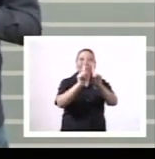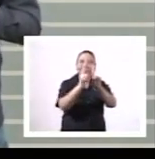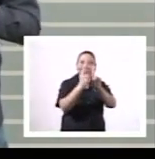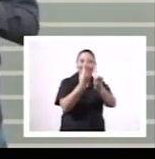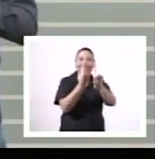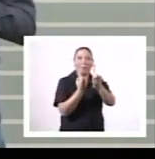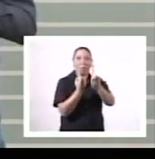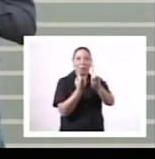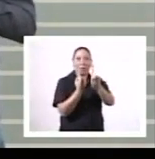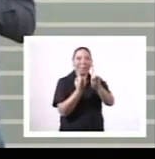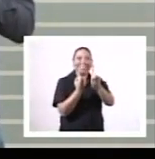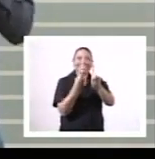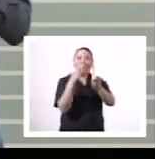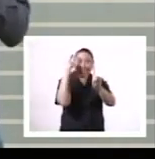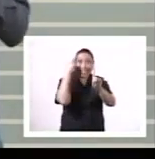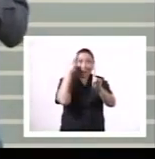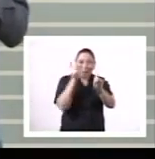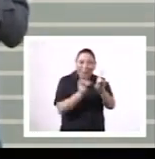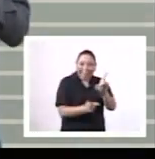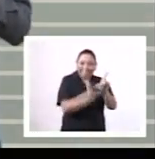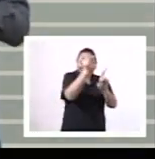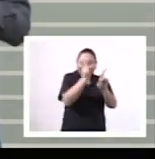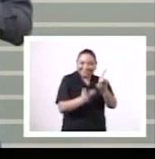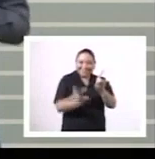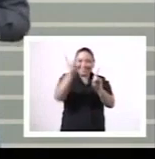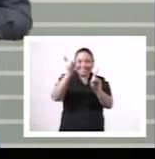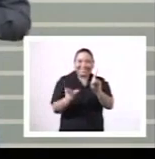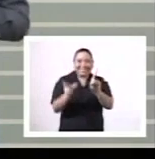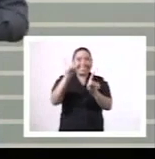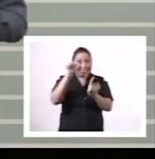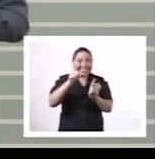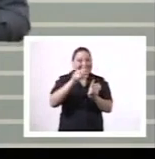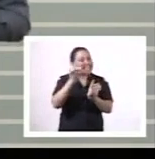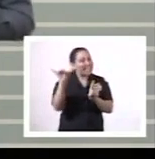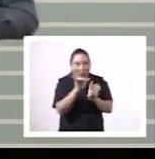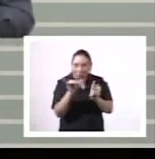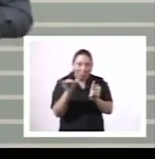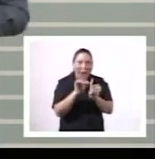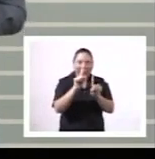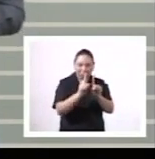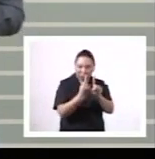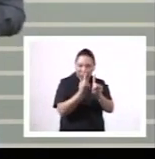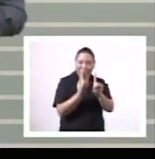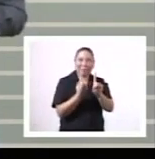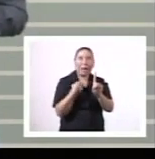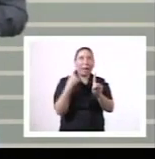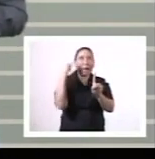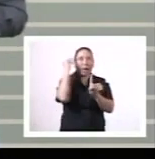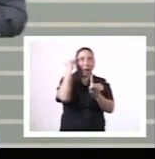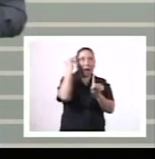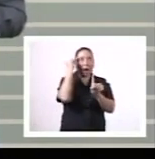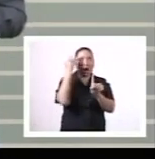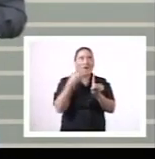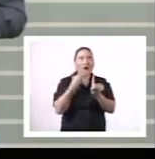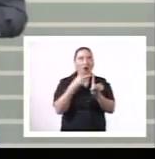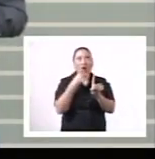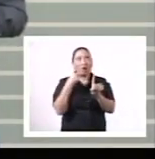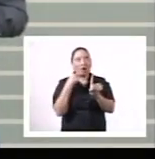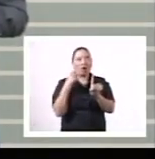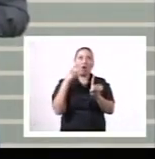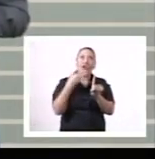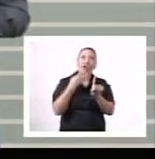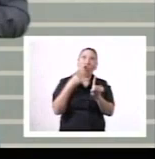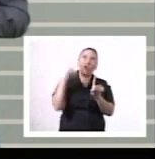que le diga qué color está. ¡Qué difícil! La memoria es súper importante. Yo les doy un tip para la memoria. Tenemos que estar